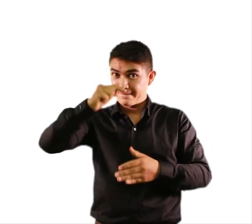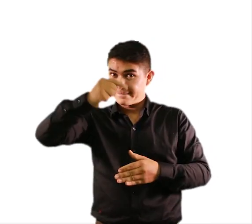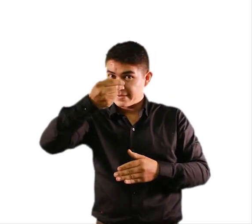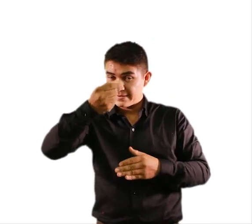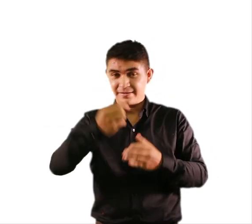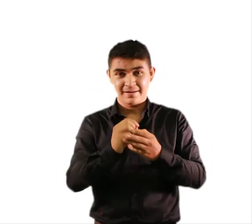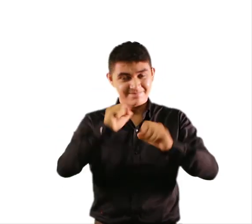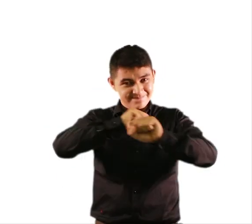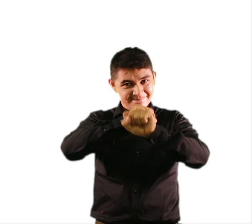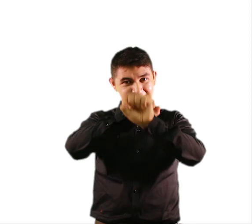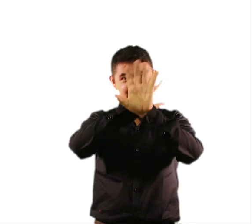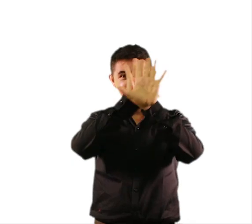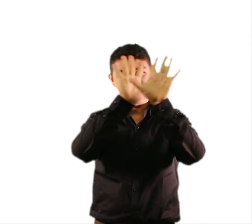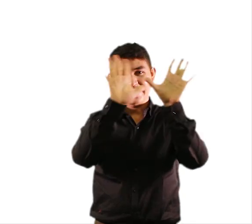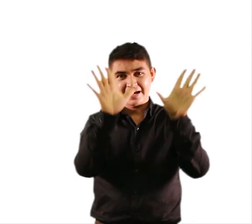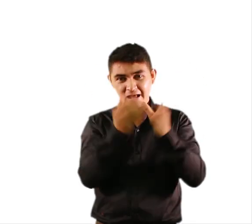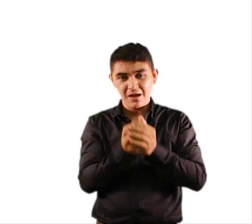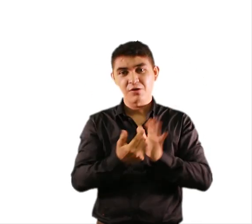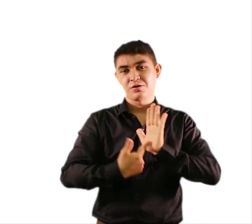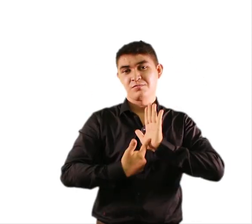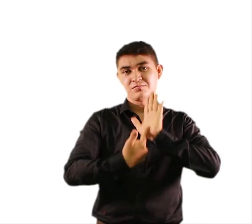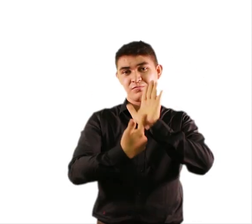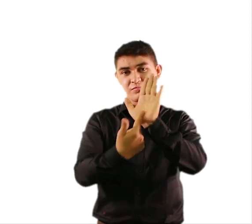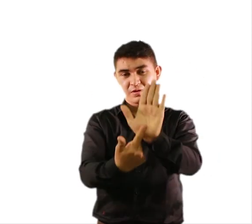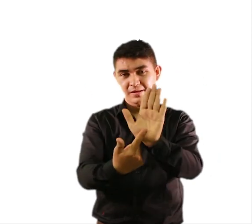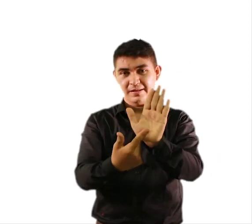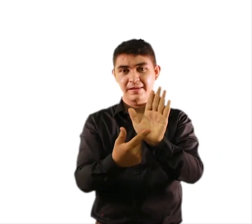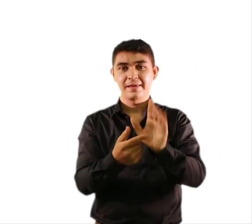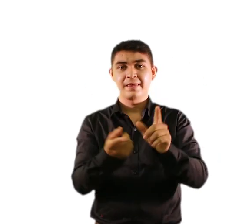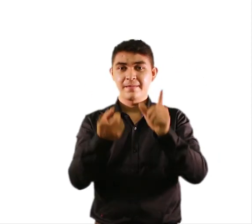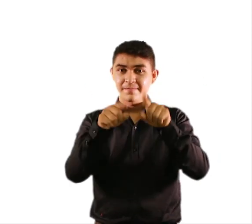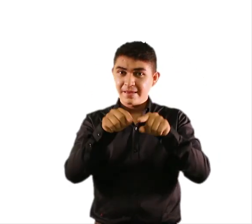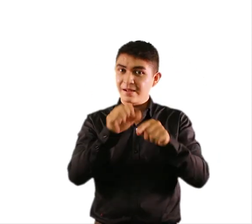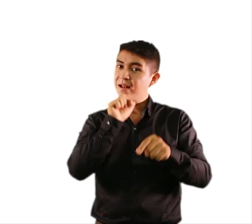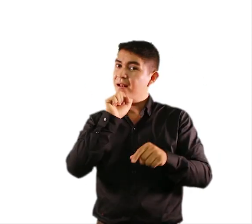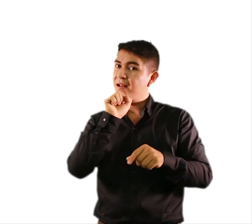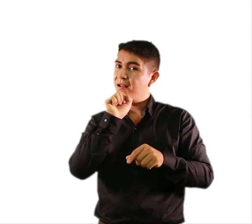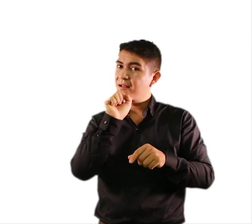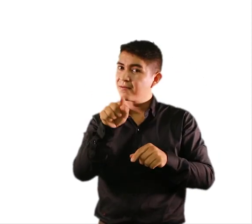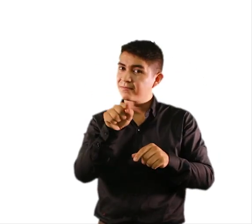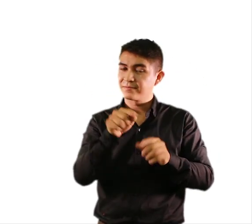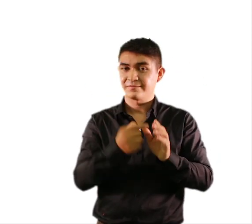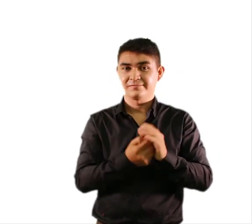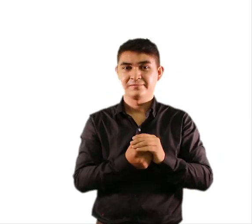tener claridad del enunciado y de la pregunta del problema.